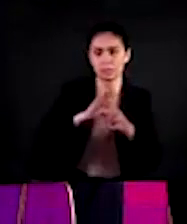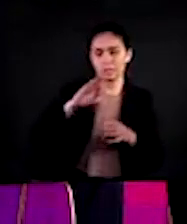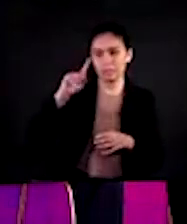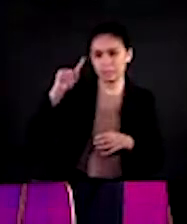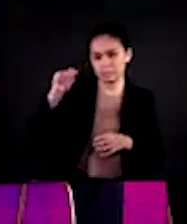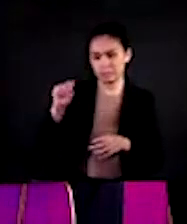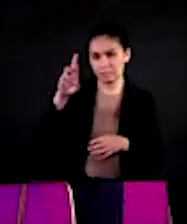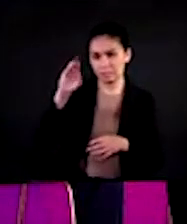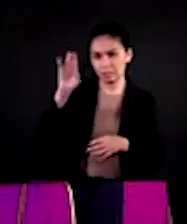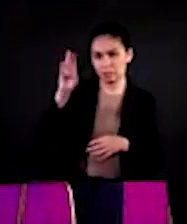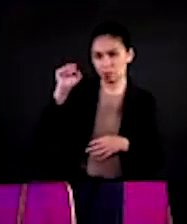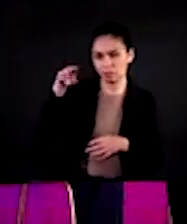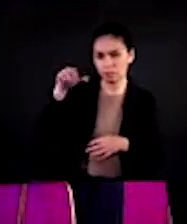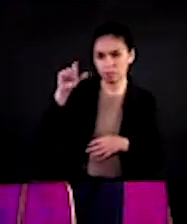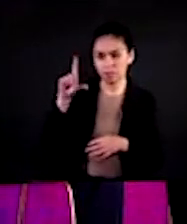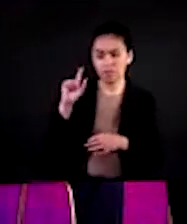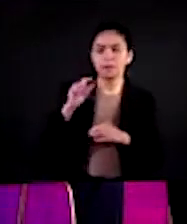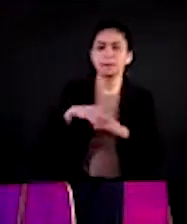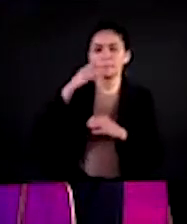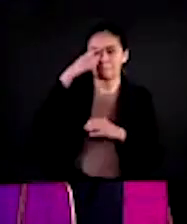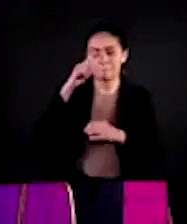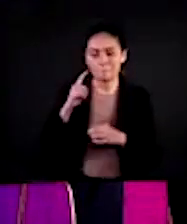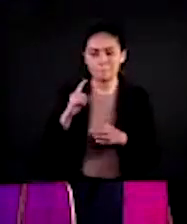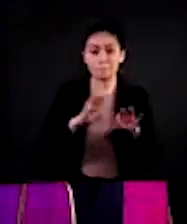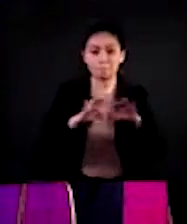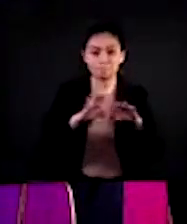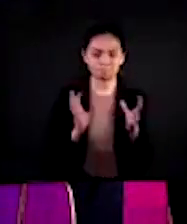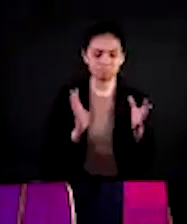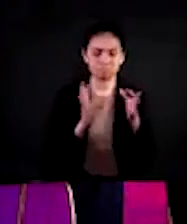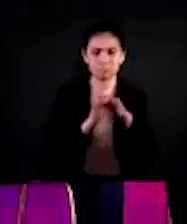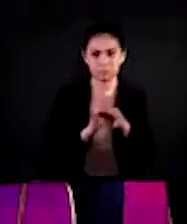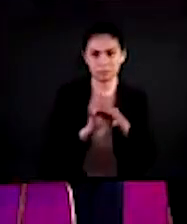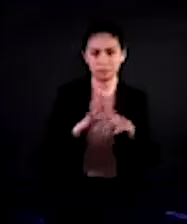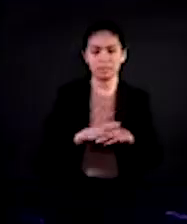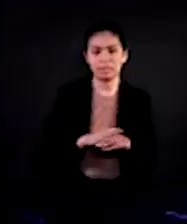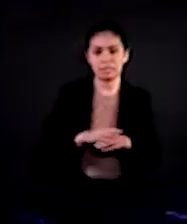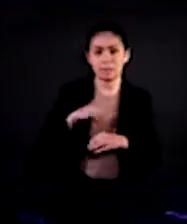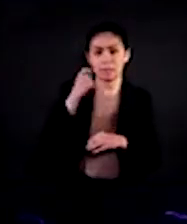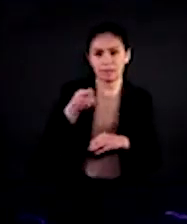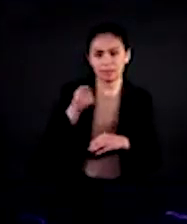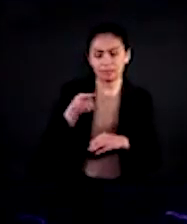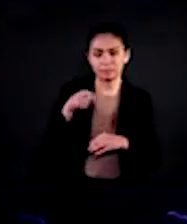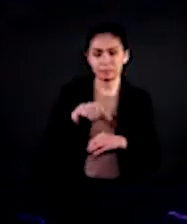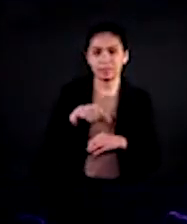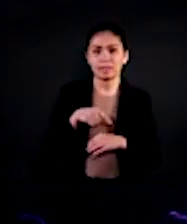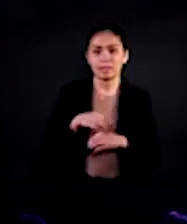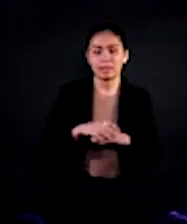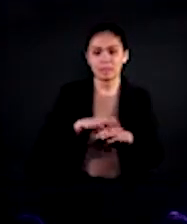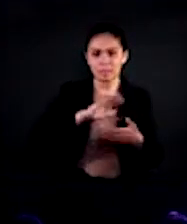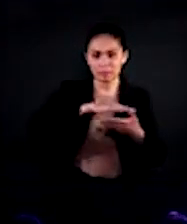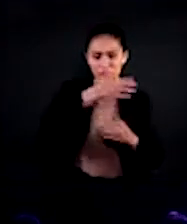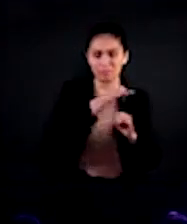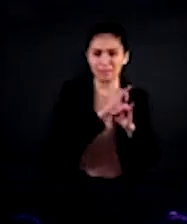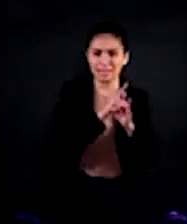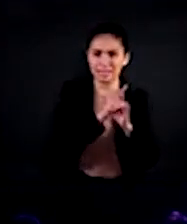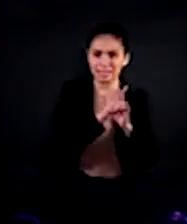la obtención de estos resultados. Es aquí donde, por medio de la digitalización de los trámites, la ciudadanía podrá